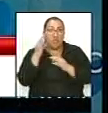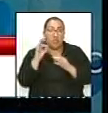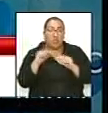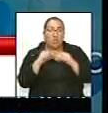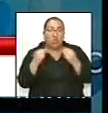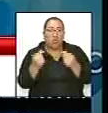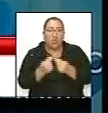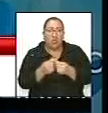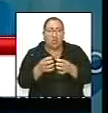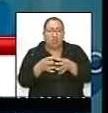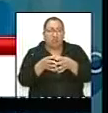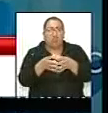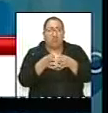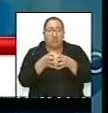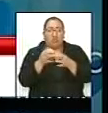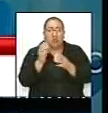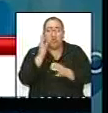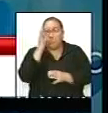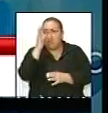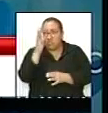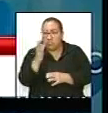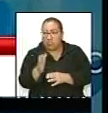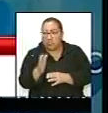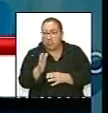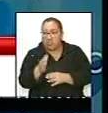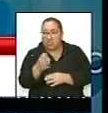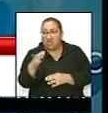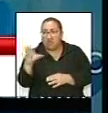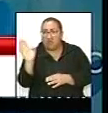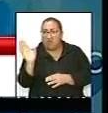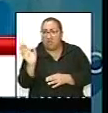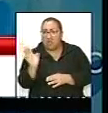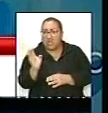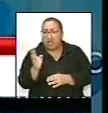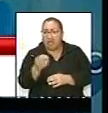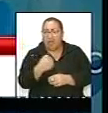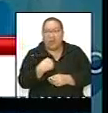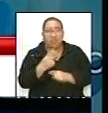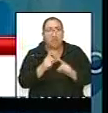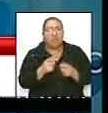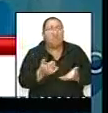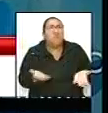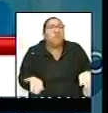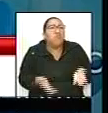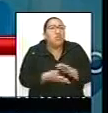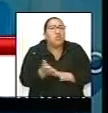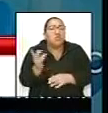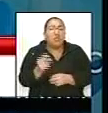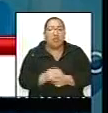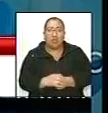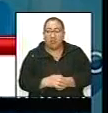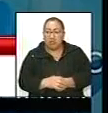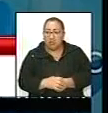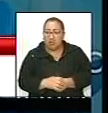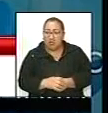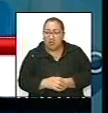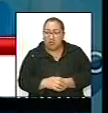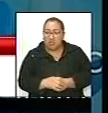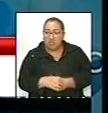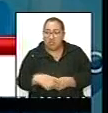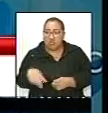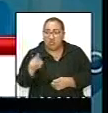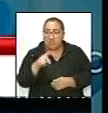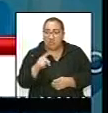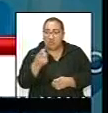completo, casi una columna completa, se fue. Entonces tuve que preguntar, ¿y por qué se va? Porque